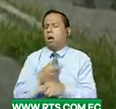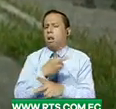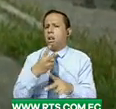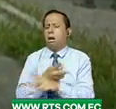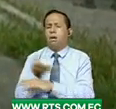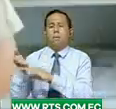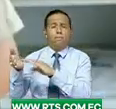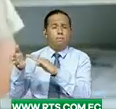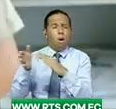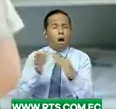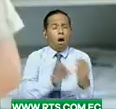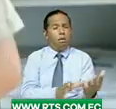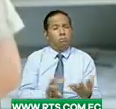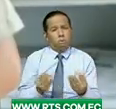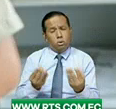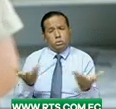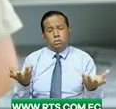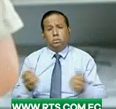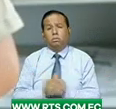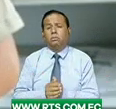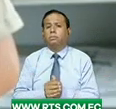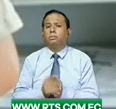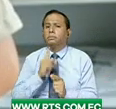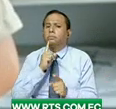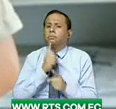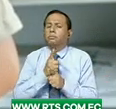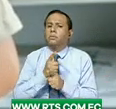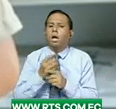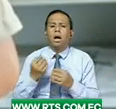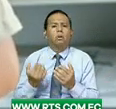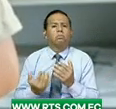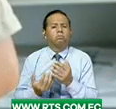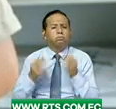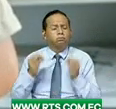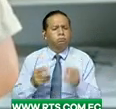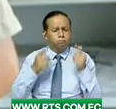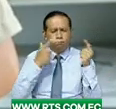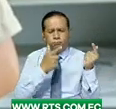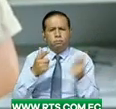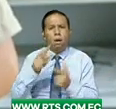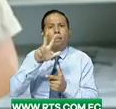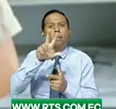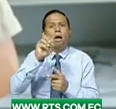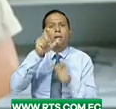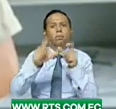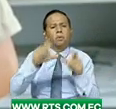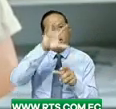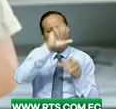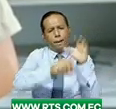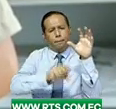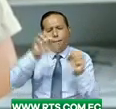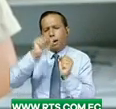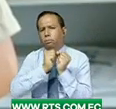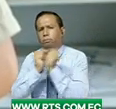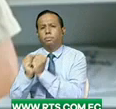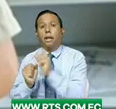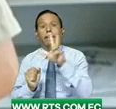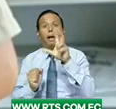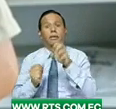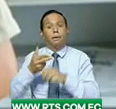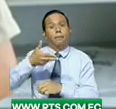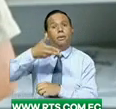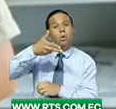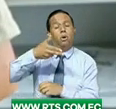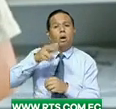muertes violentas. La productividad, 30 detenidos, tenemos 13 armas de fuego, 43